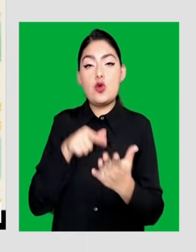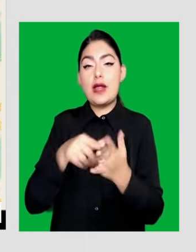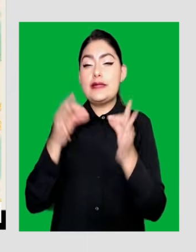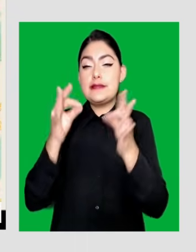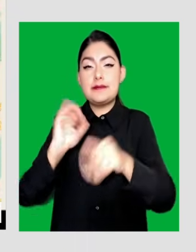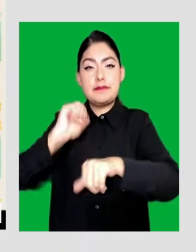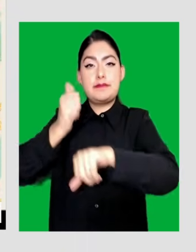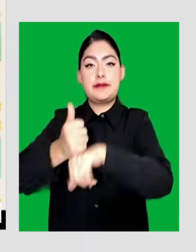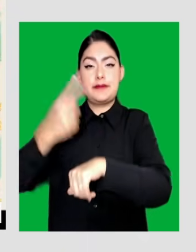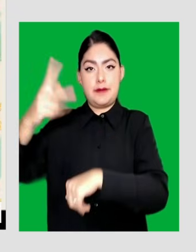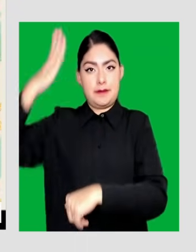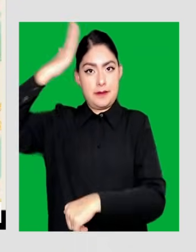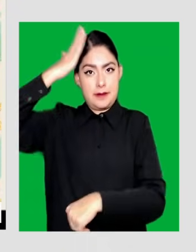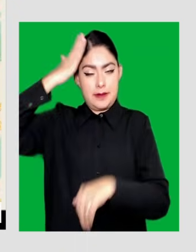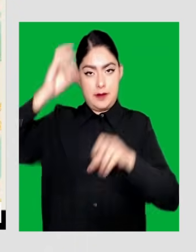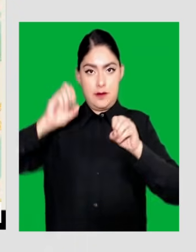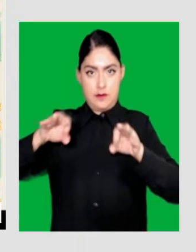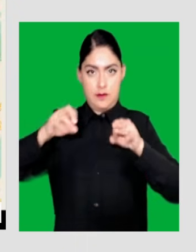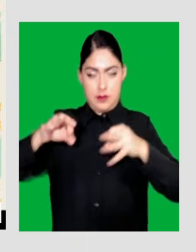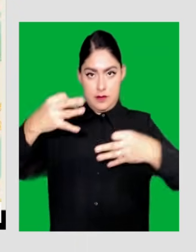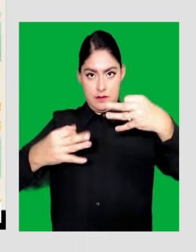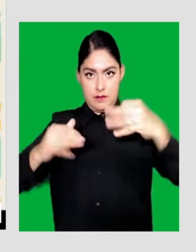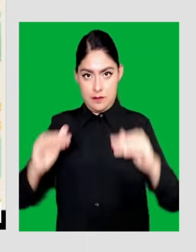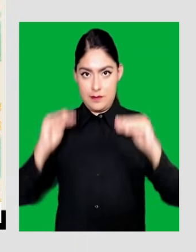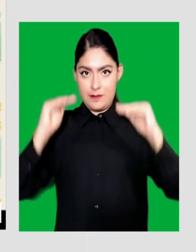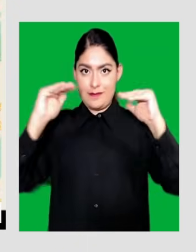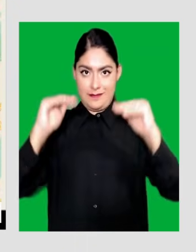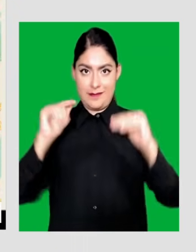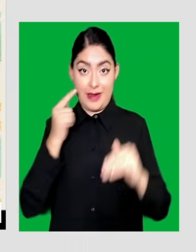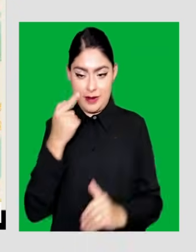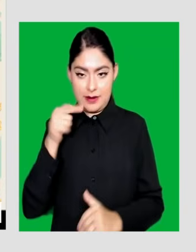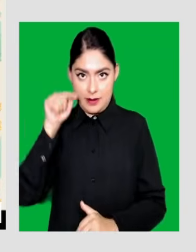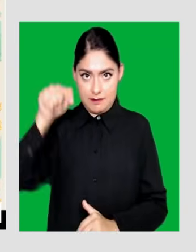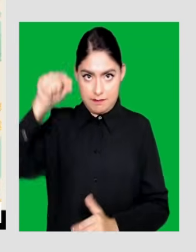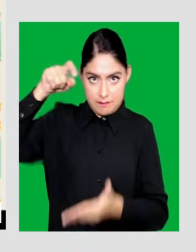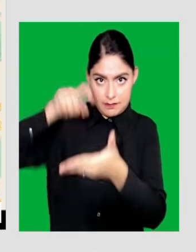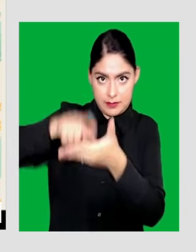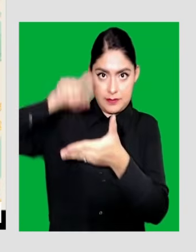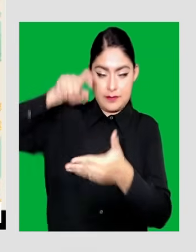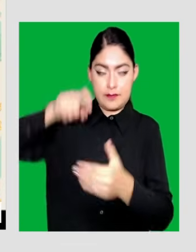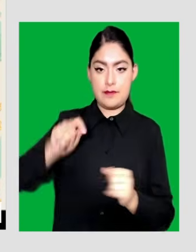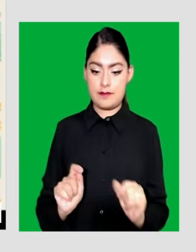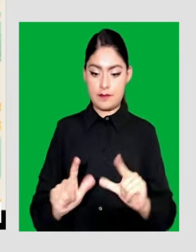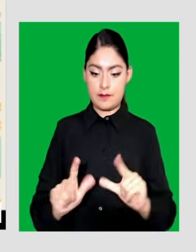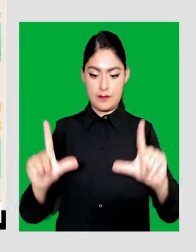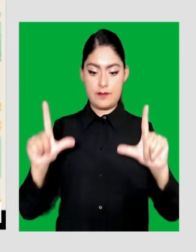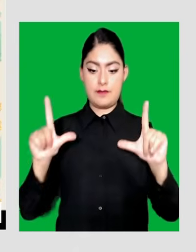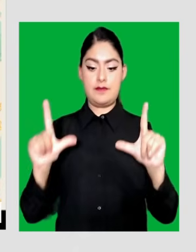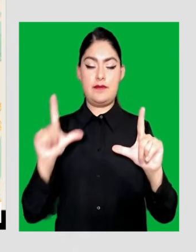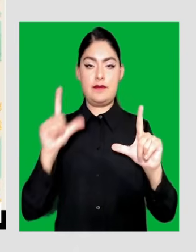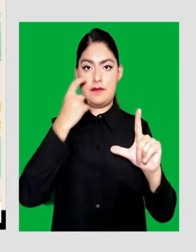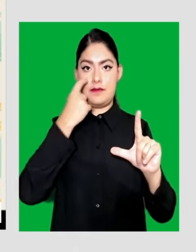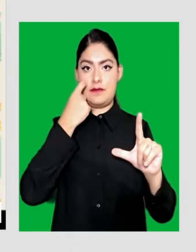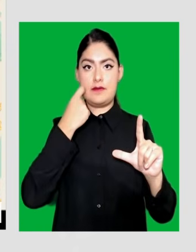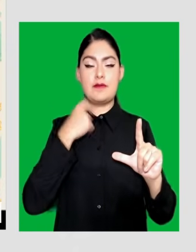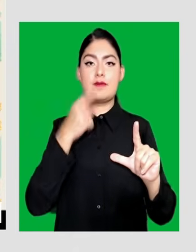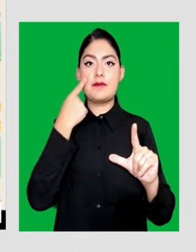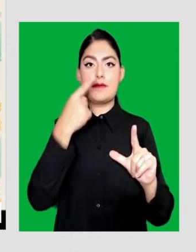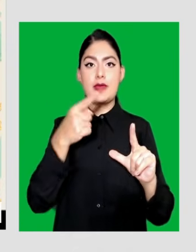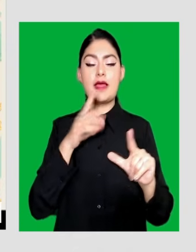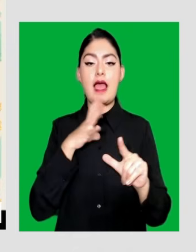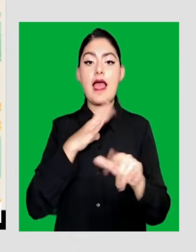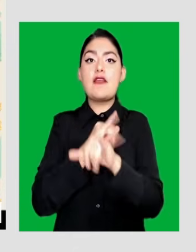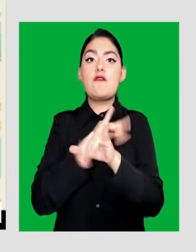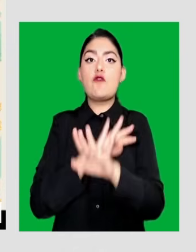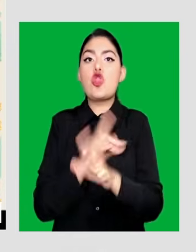Corte de Justicia de la Nación. Nos aparece la opción que dice José María Pino Suárez, el edificio